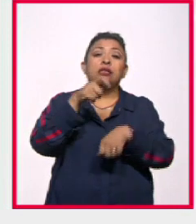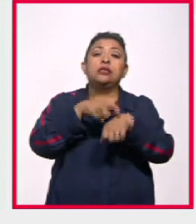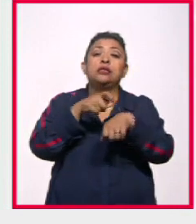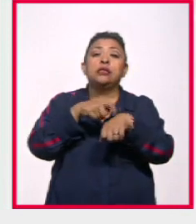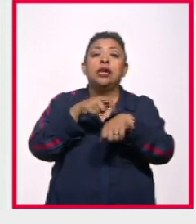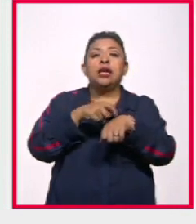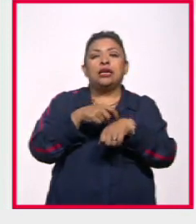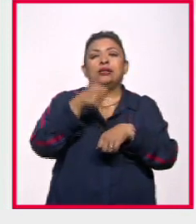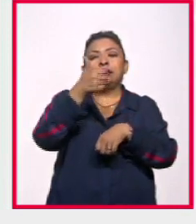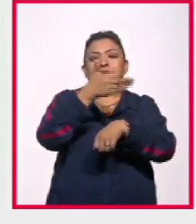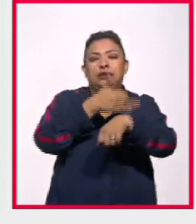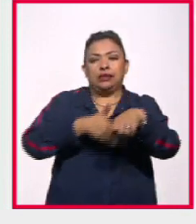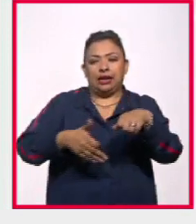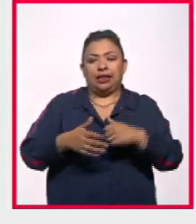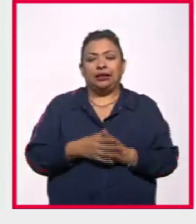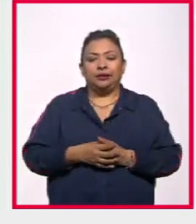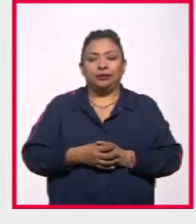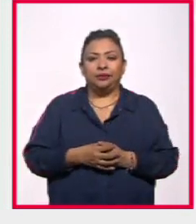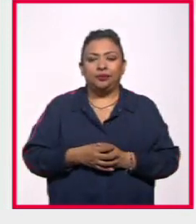las 18 horas.